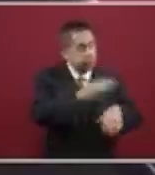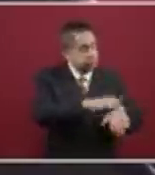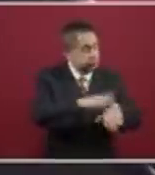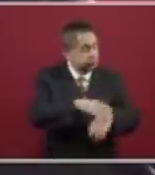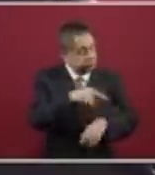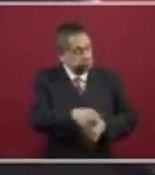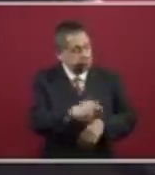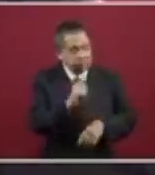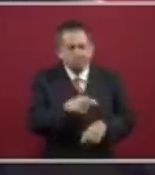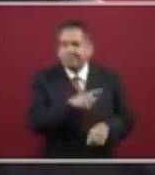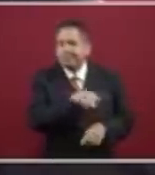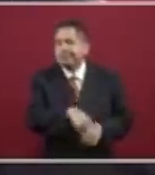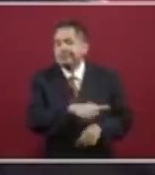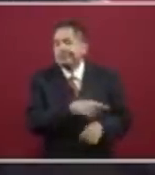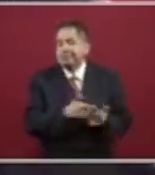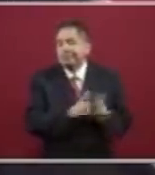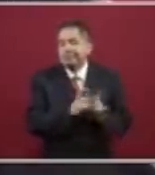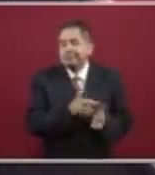Entonces,